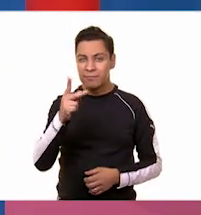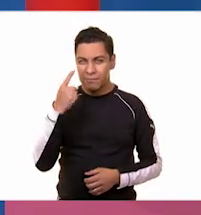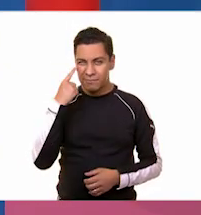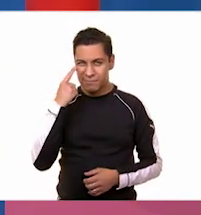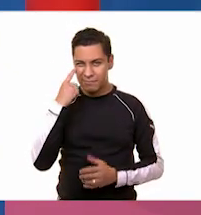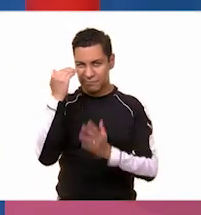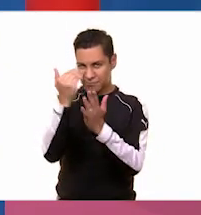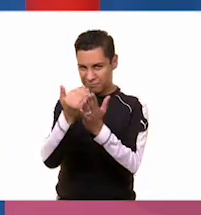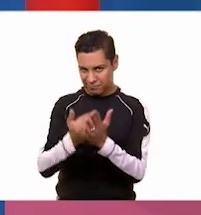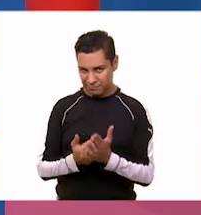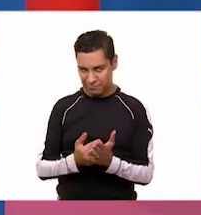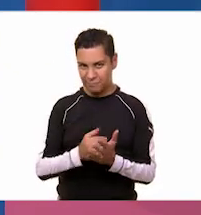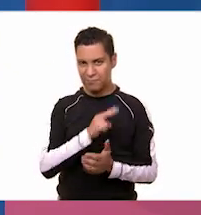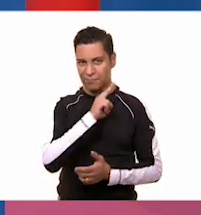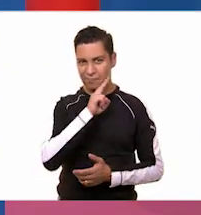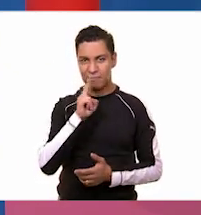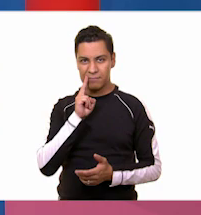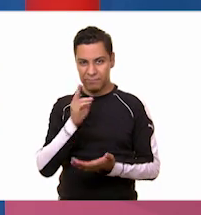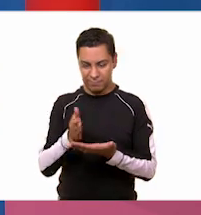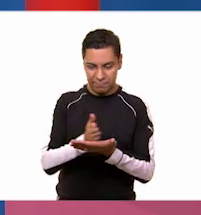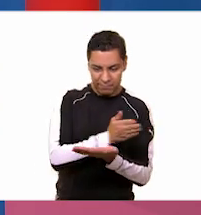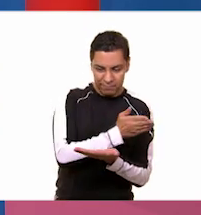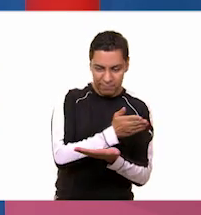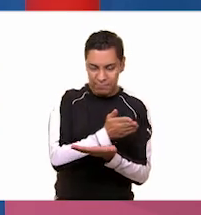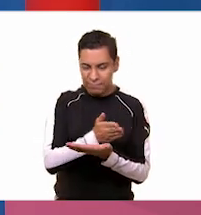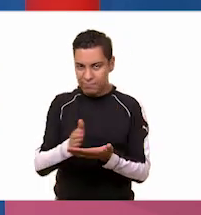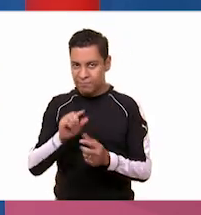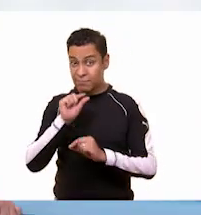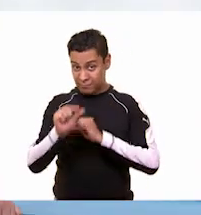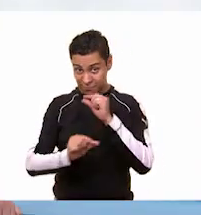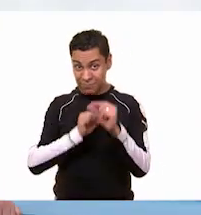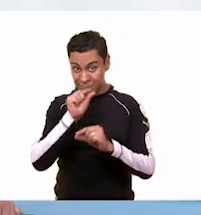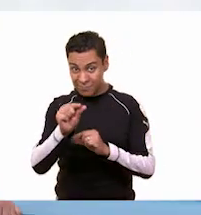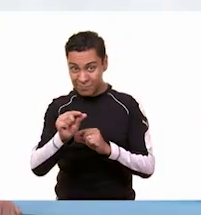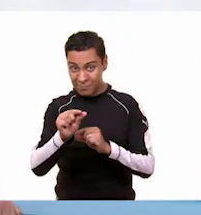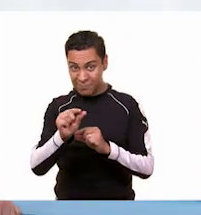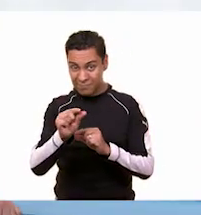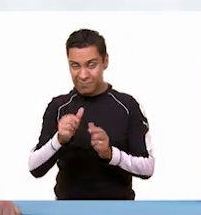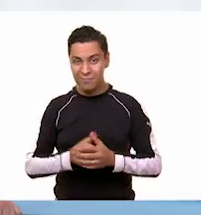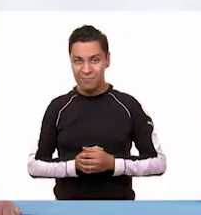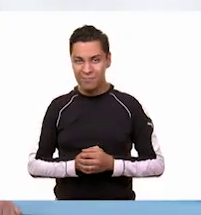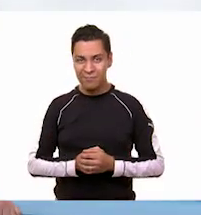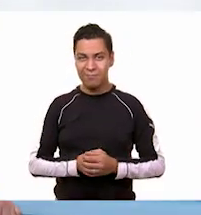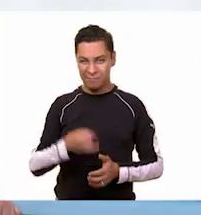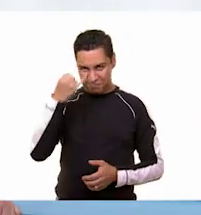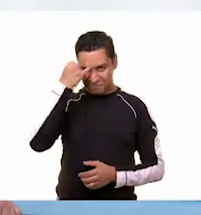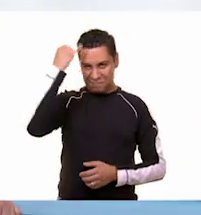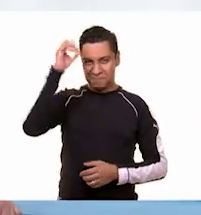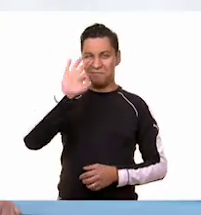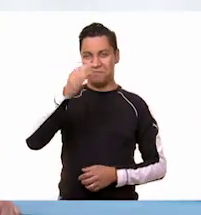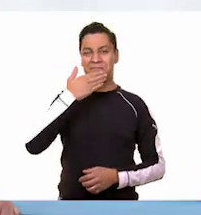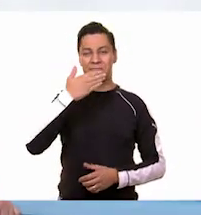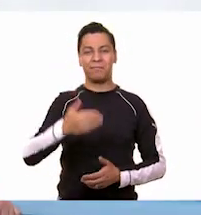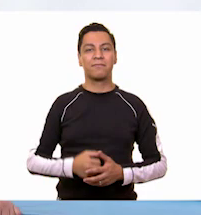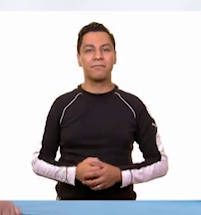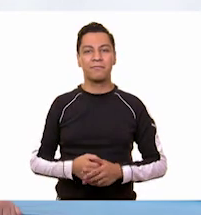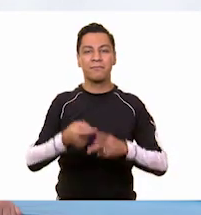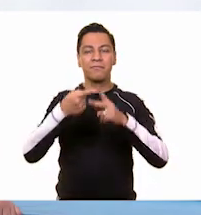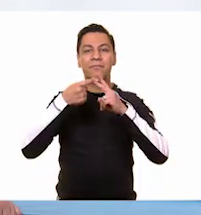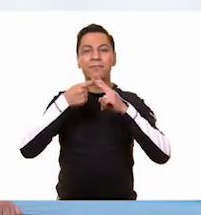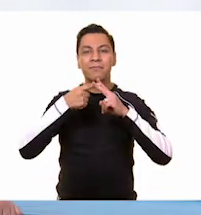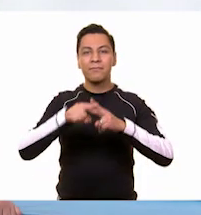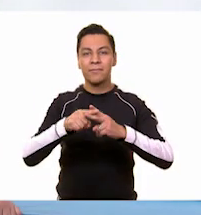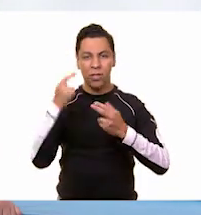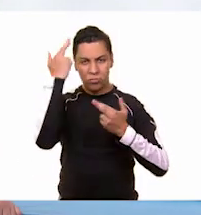varias partes de la noticia. ¿Podemos irla contestando poco a poco? Me parece buena idea, María. Vamos a comenzar